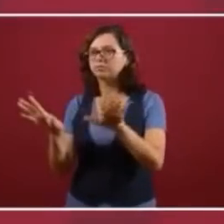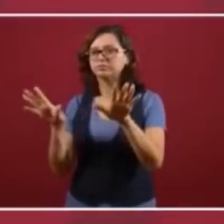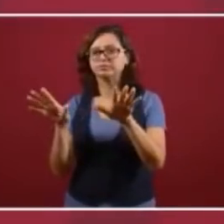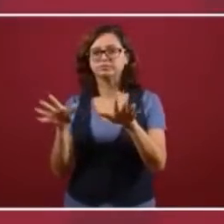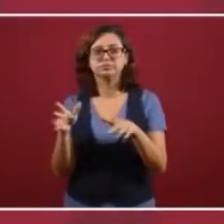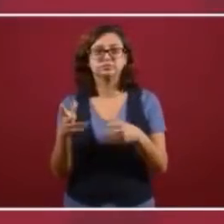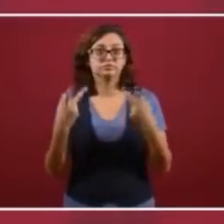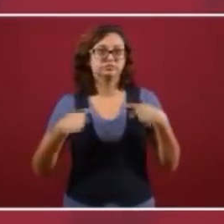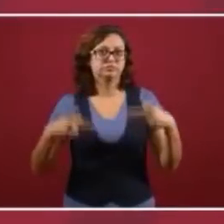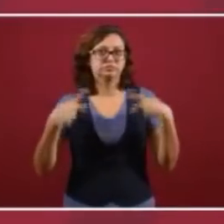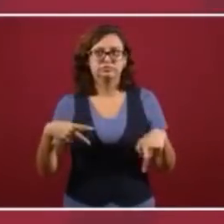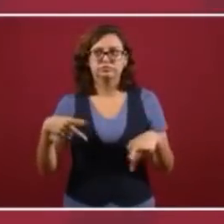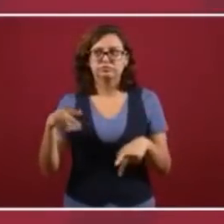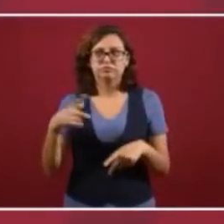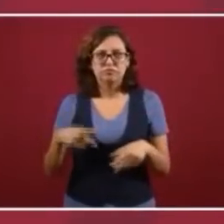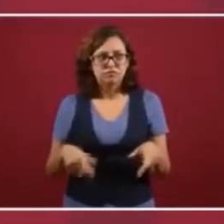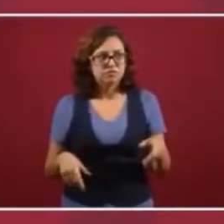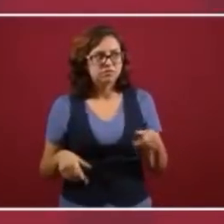espantando,